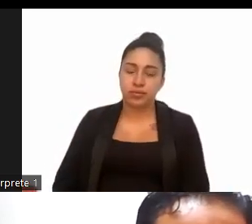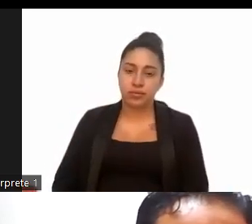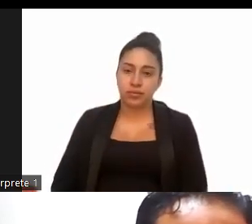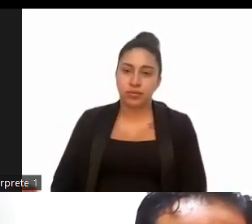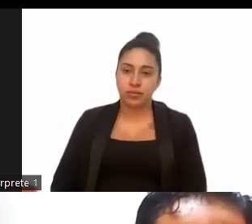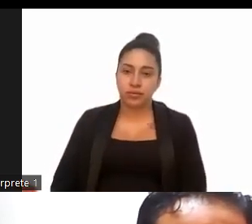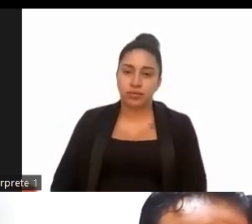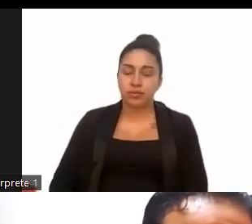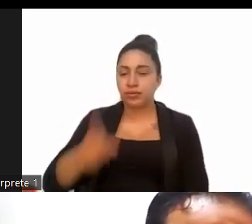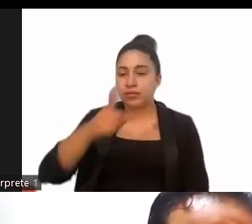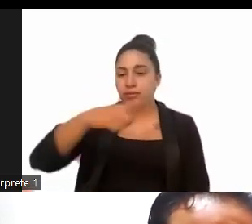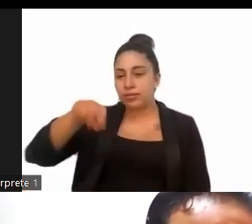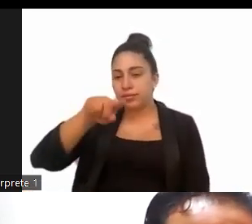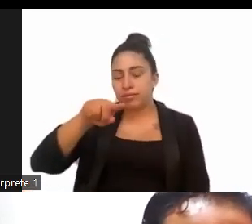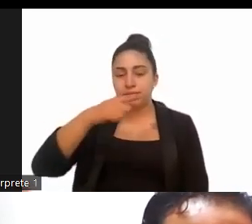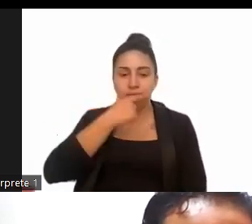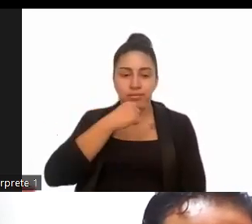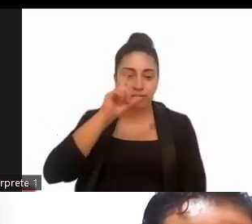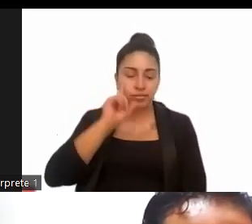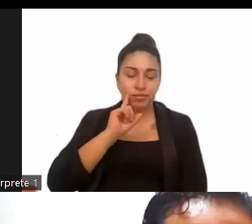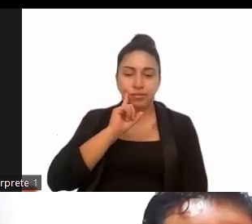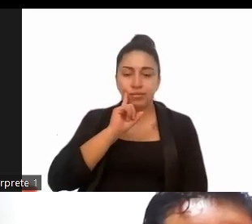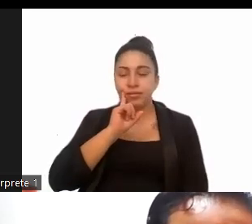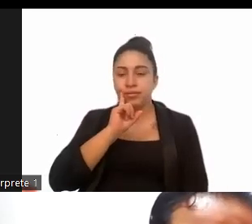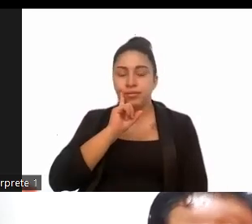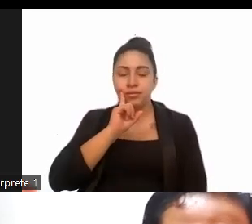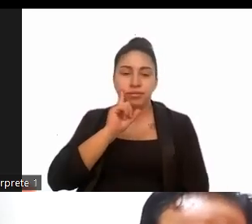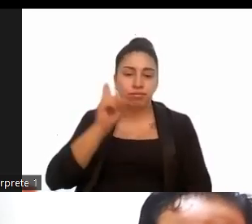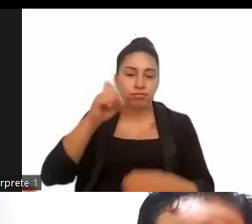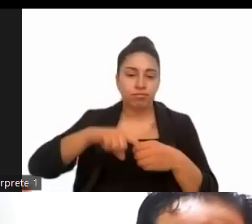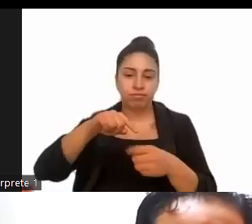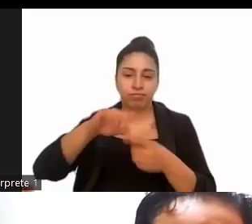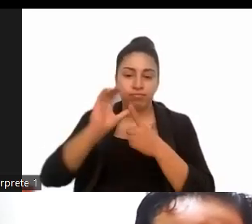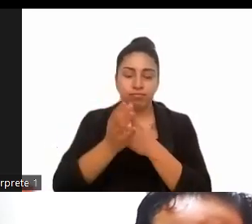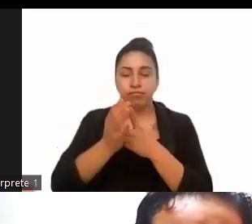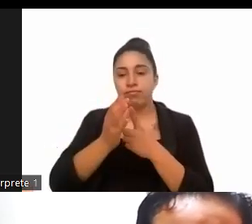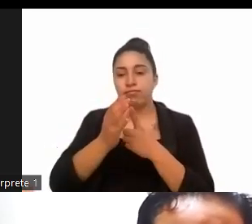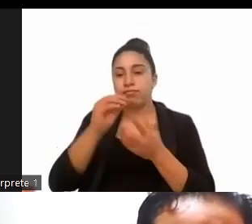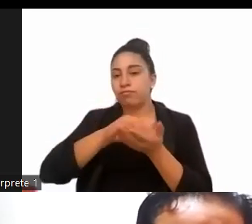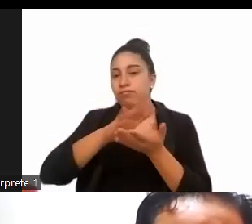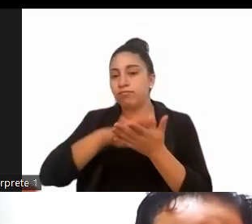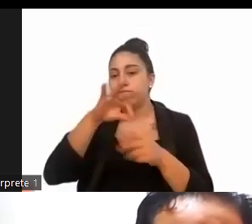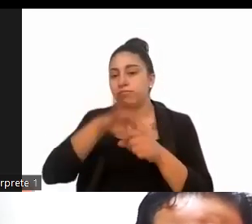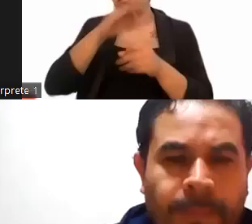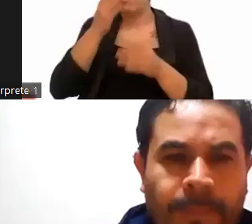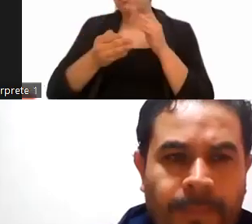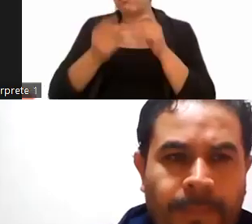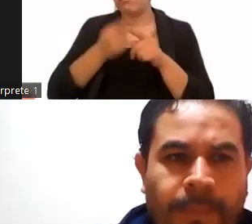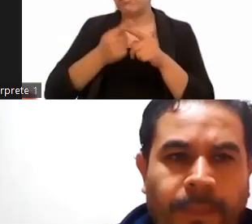¿Algún integrante o alguno integrante del comité falta por realizar su voto?